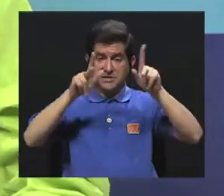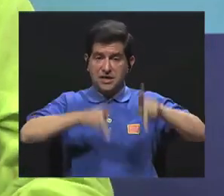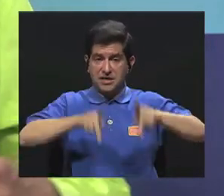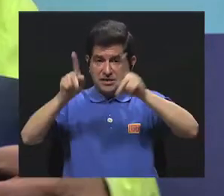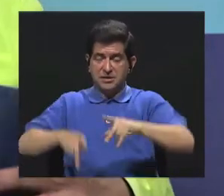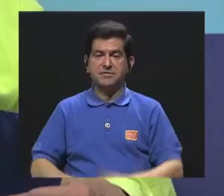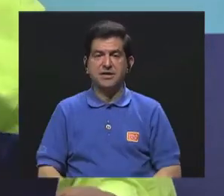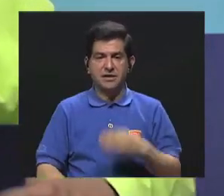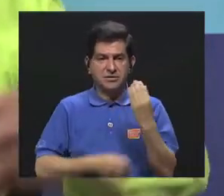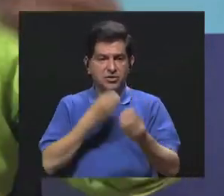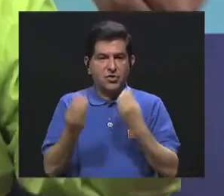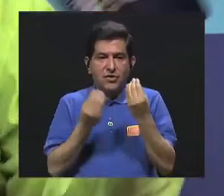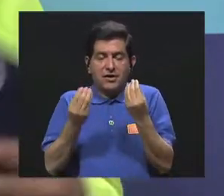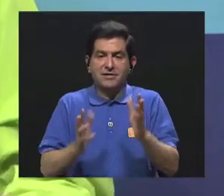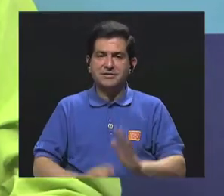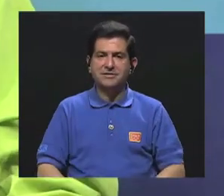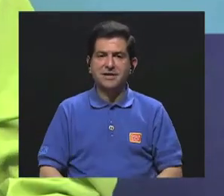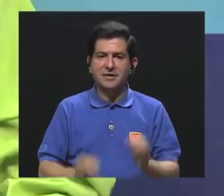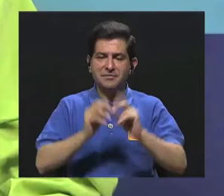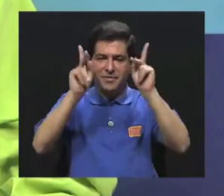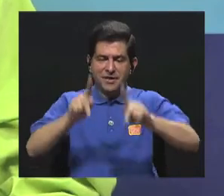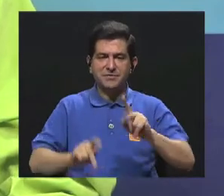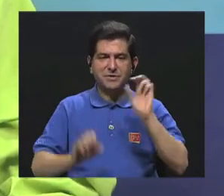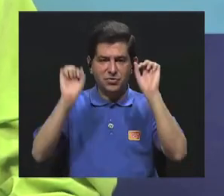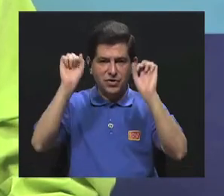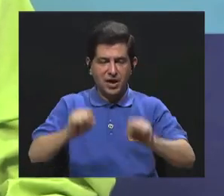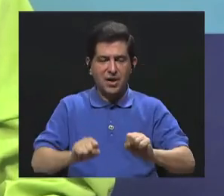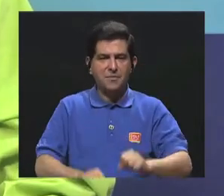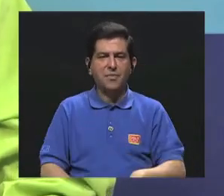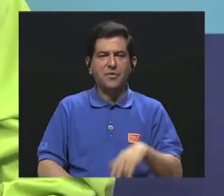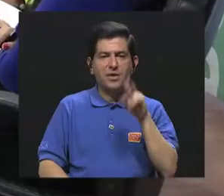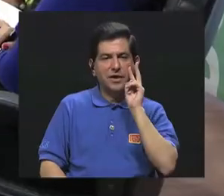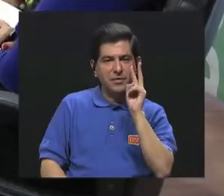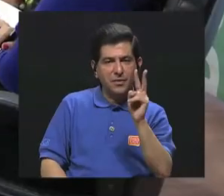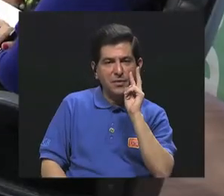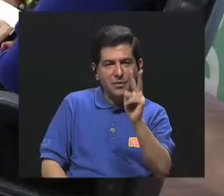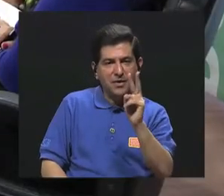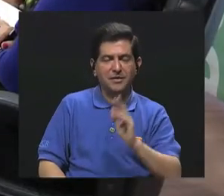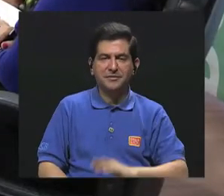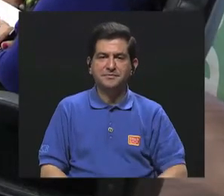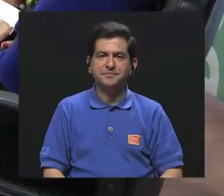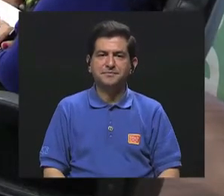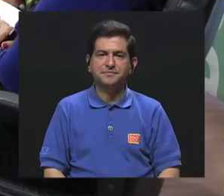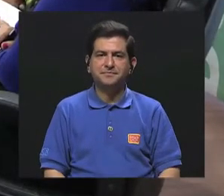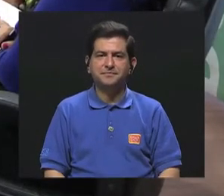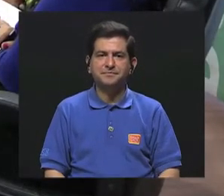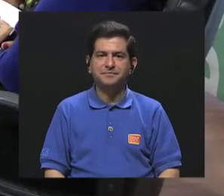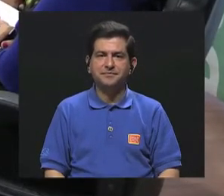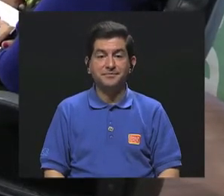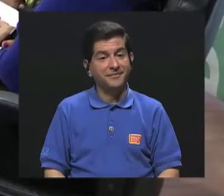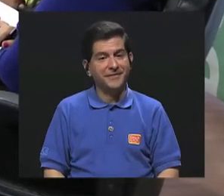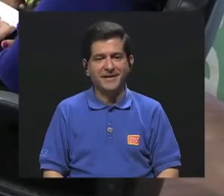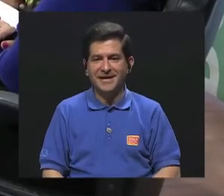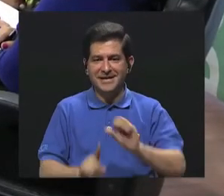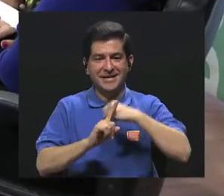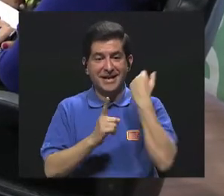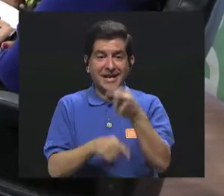¿Cómo hacemos para que más gente lo siga apreciando? La ruta crítica.